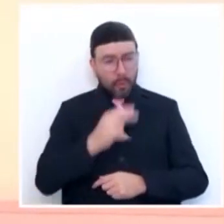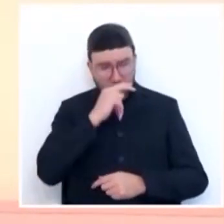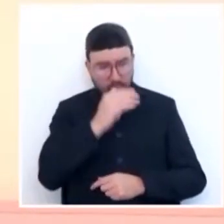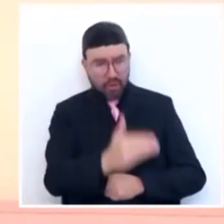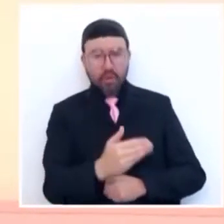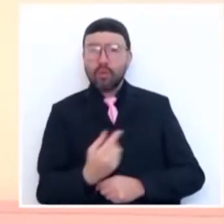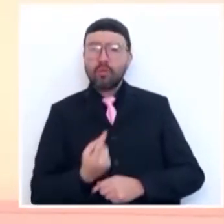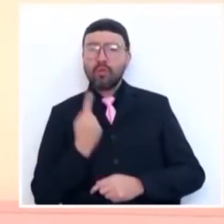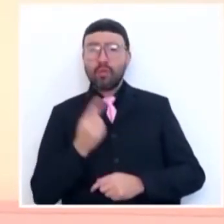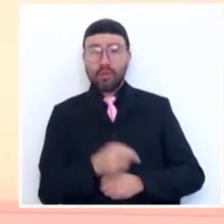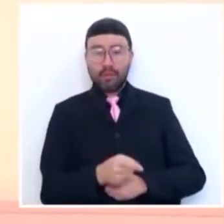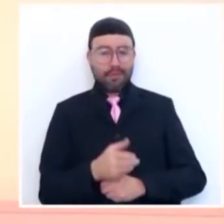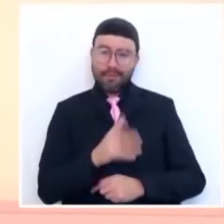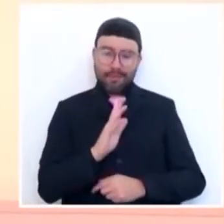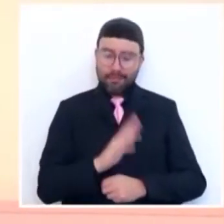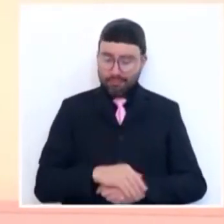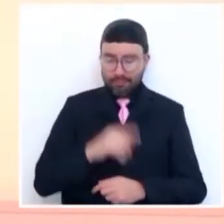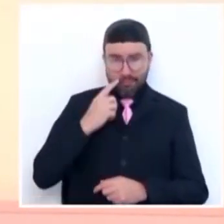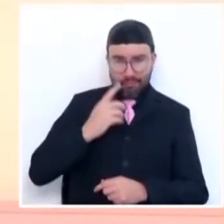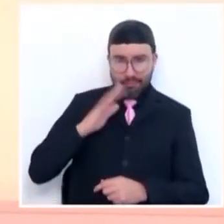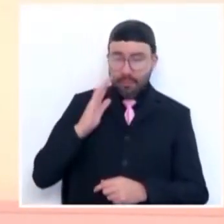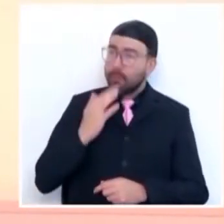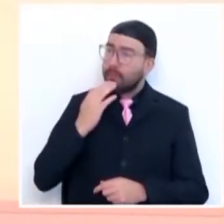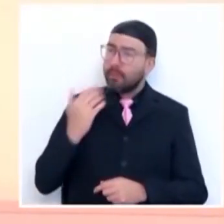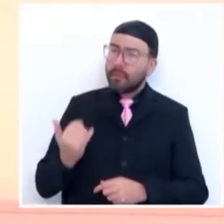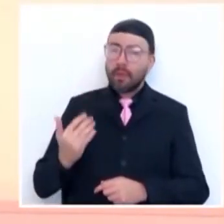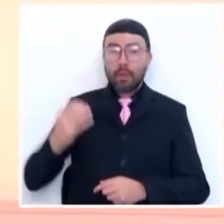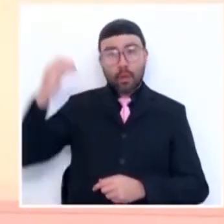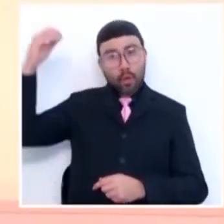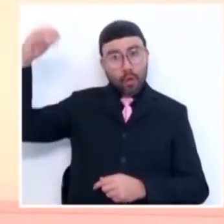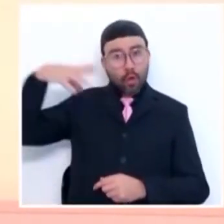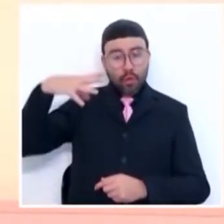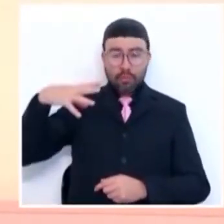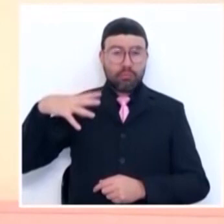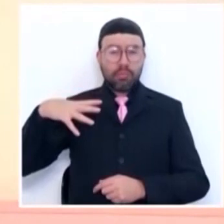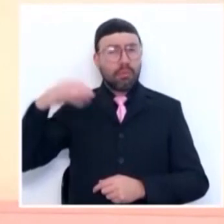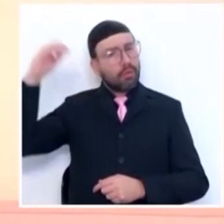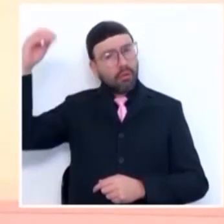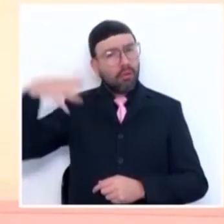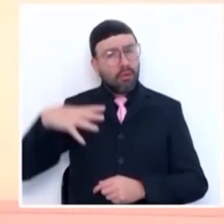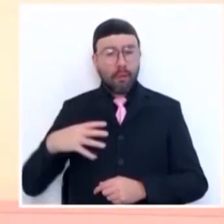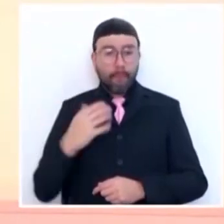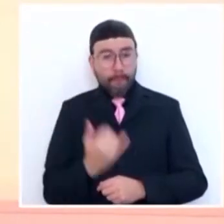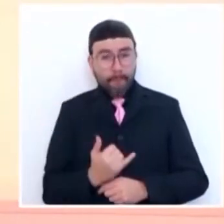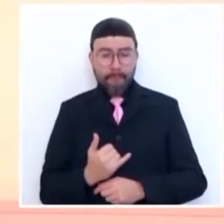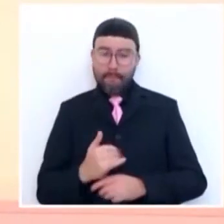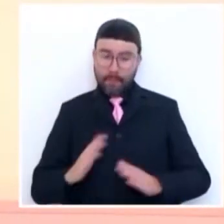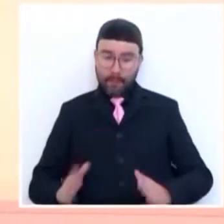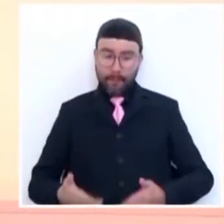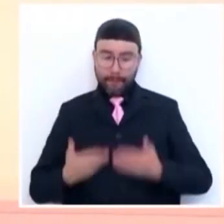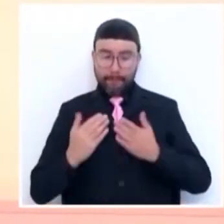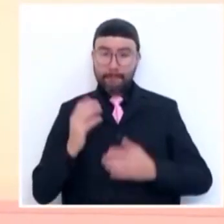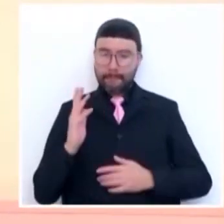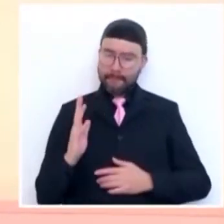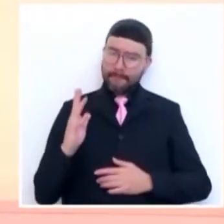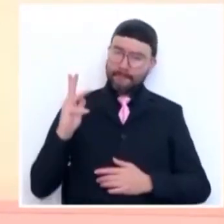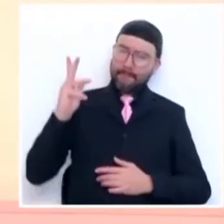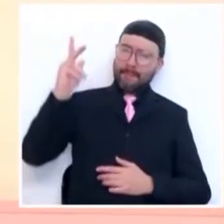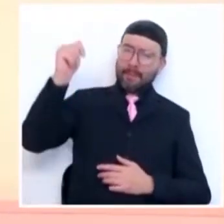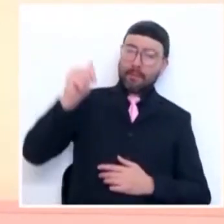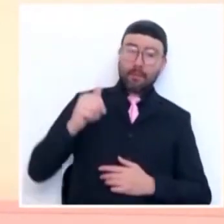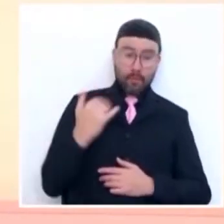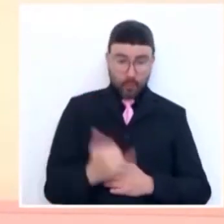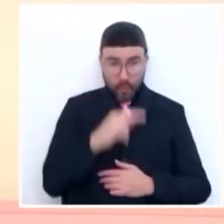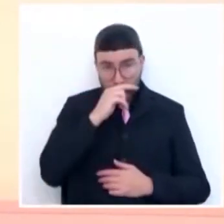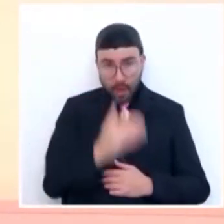nacido. ¿Qué otra cosa hace la luz solar? Estimula la producción de hormona del crecimiento. Es